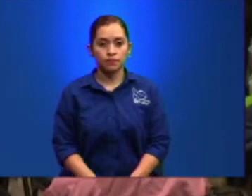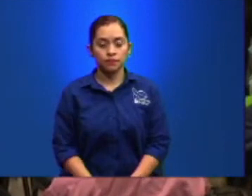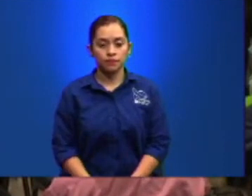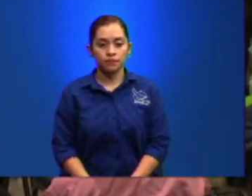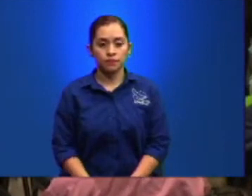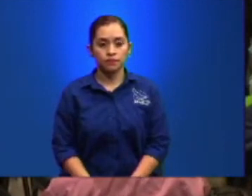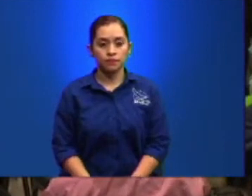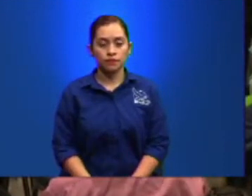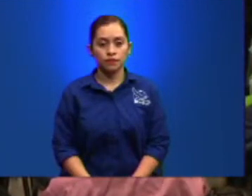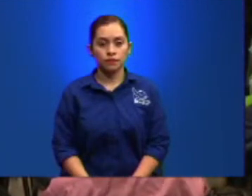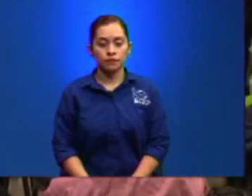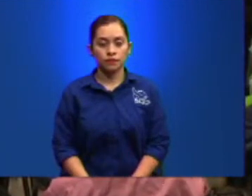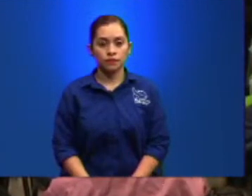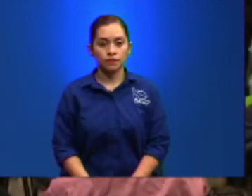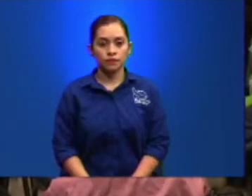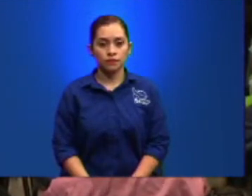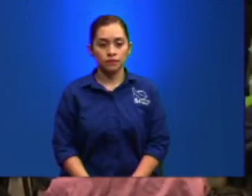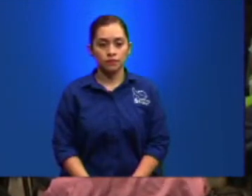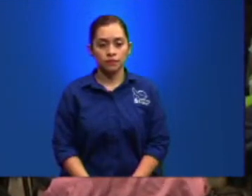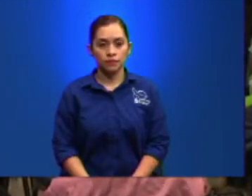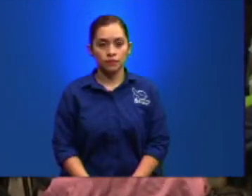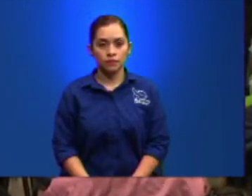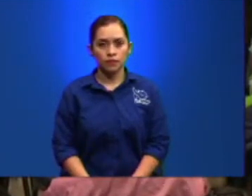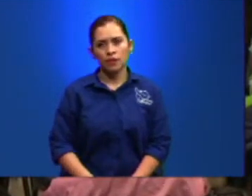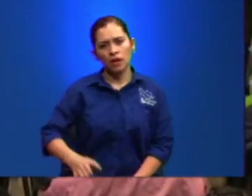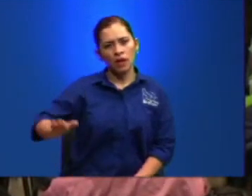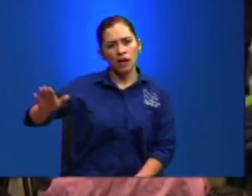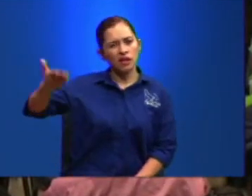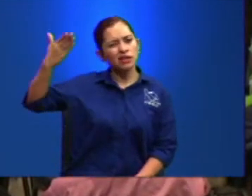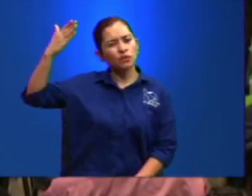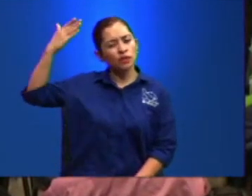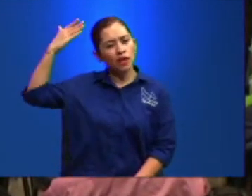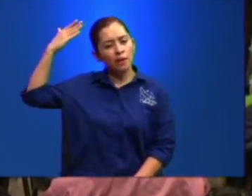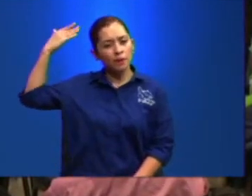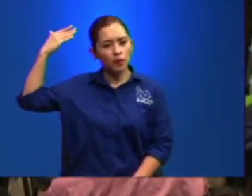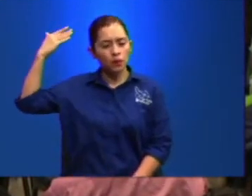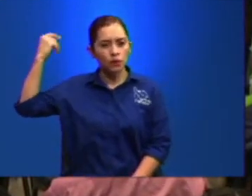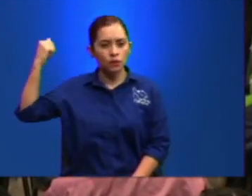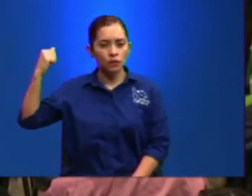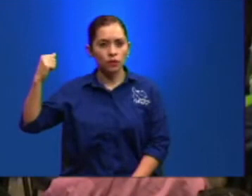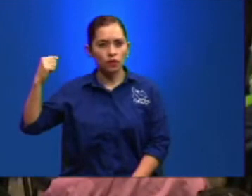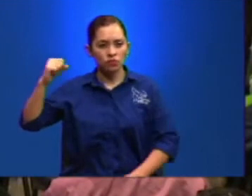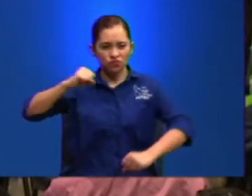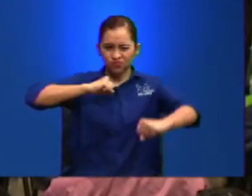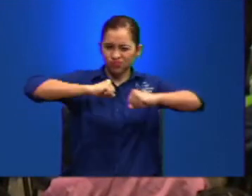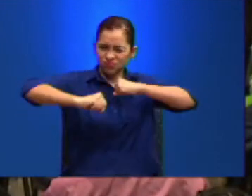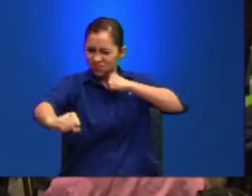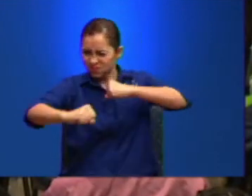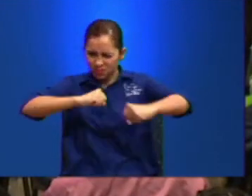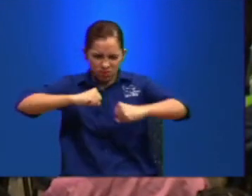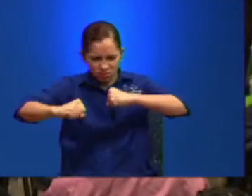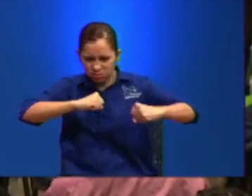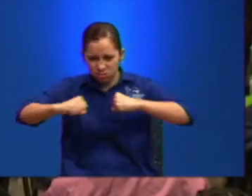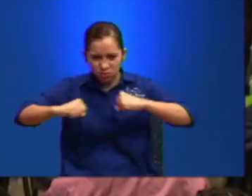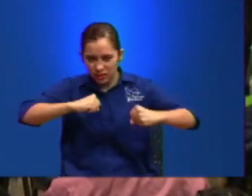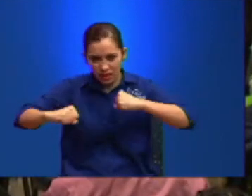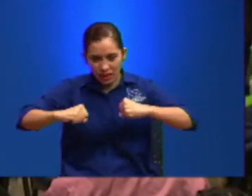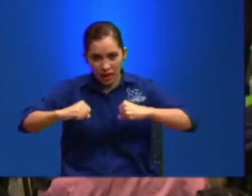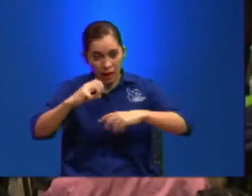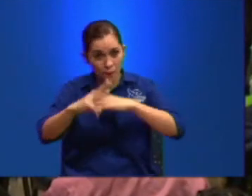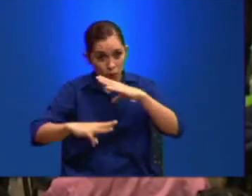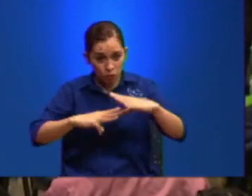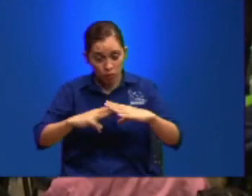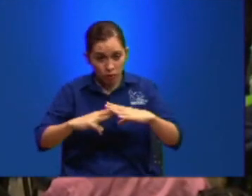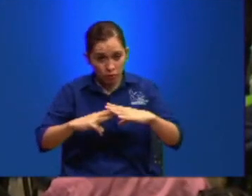el que le dan a 0 pero wiese que hace algún tiempo en que hubo un terremoto impresionante no me recuerdo